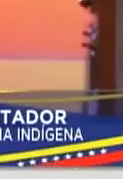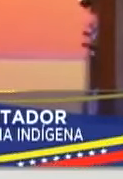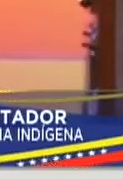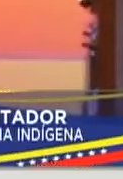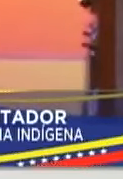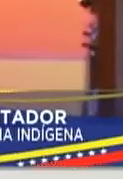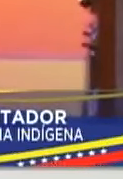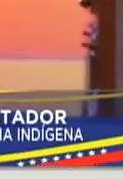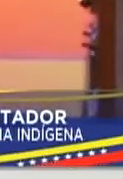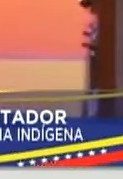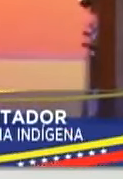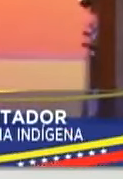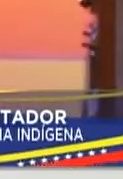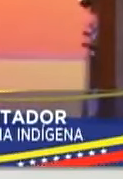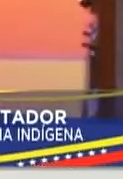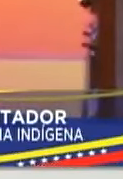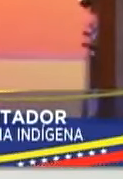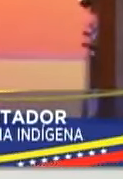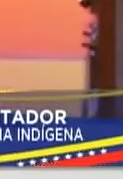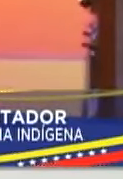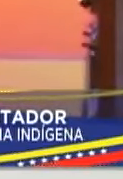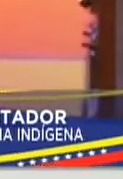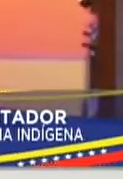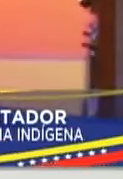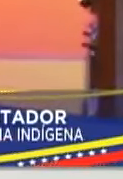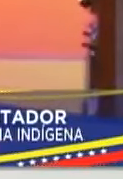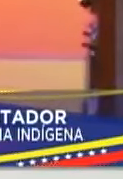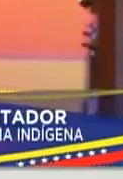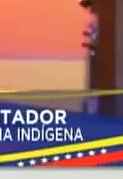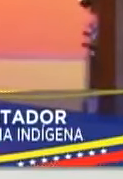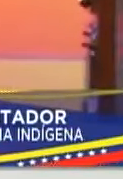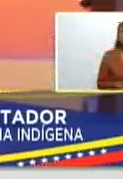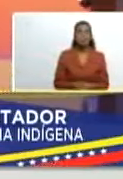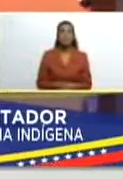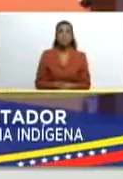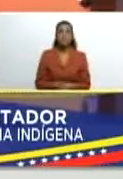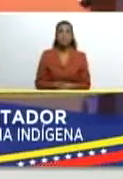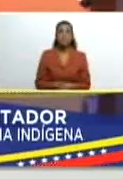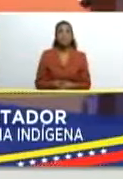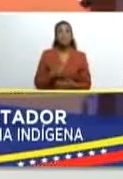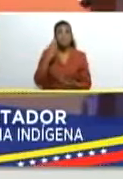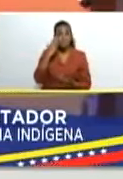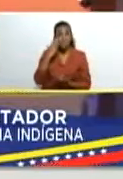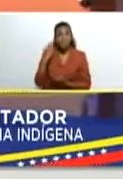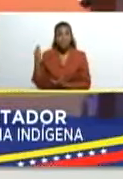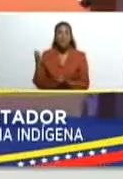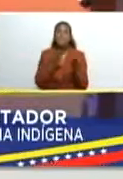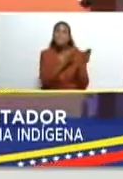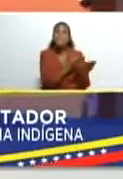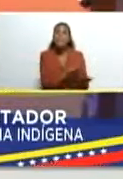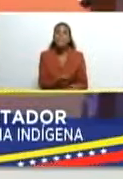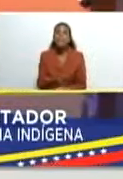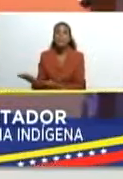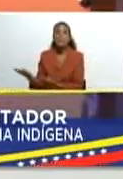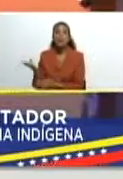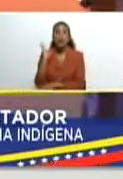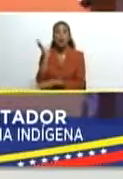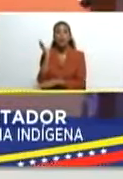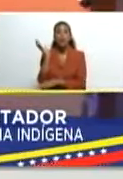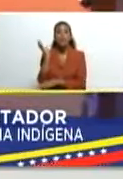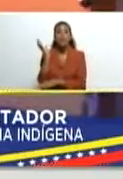reunificado y poderoso movimiento de pueblos indígenas y afrovenezolanos